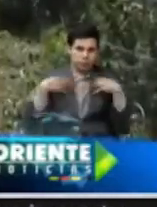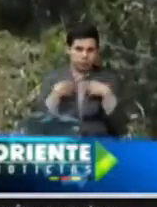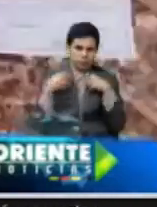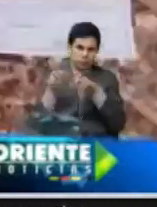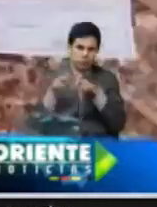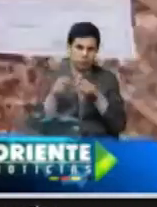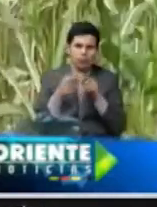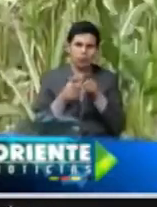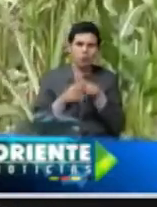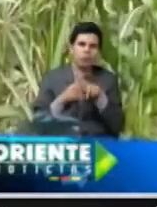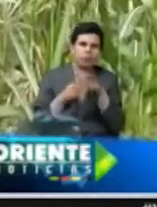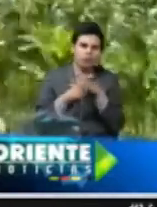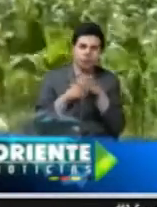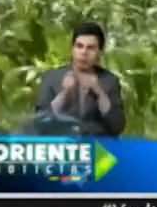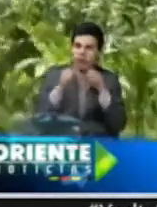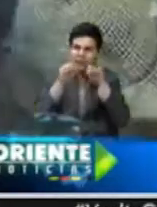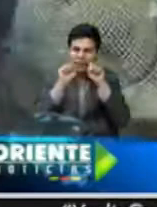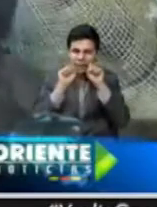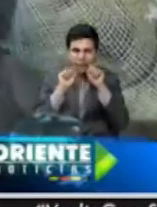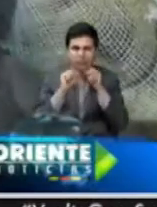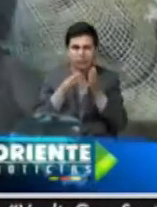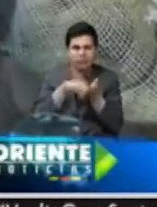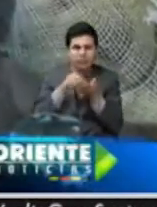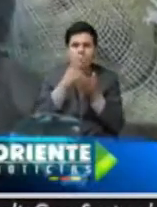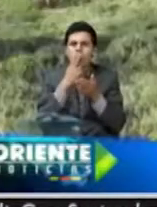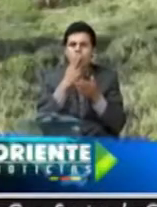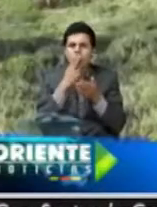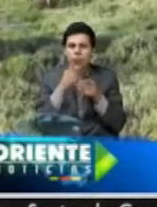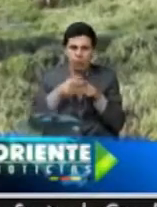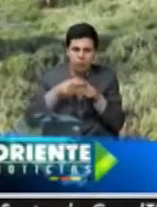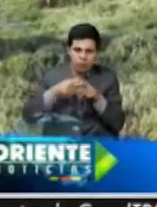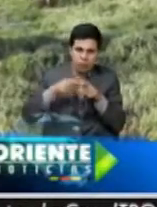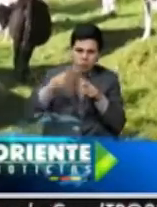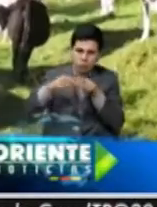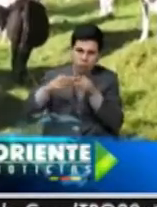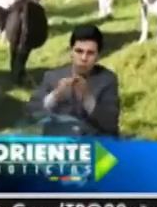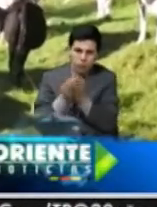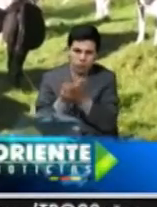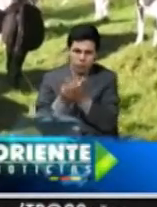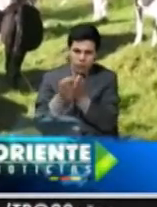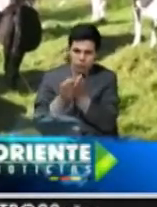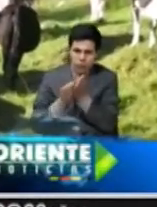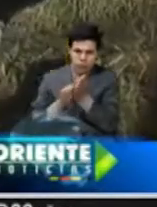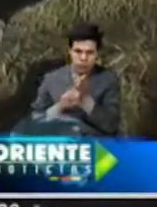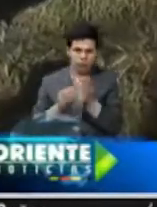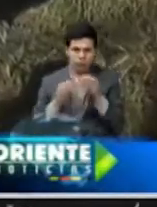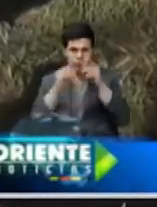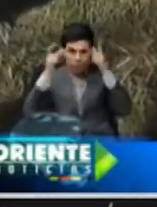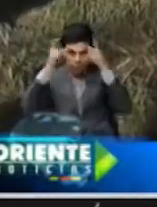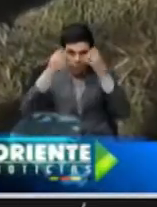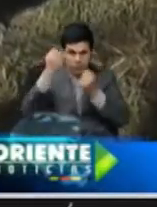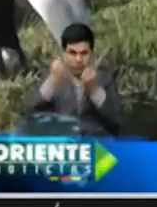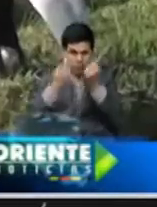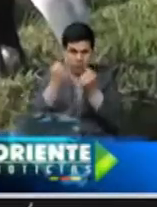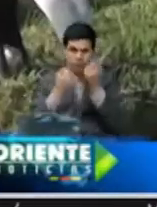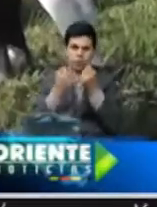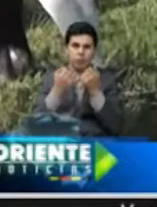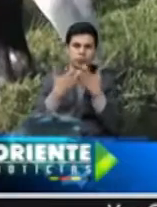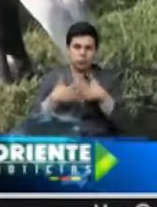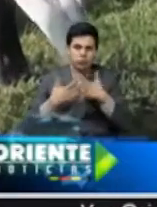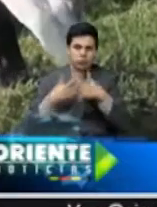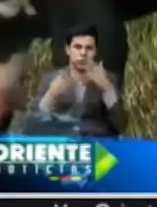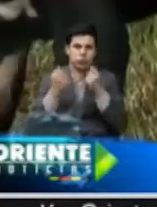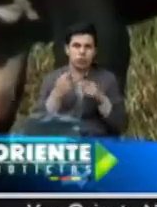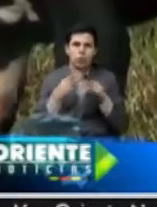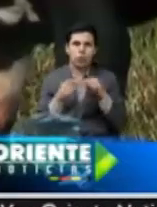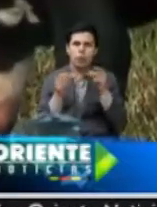el frijol, maíz, tabaco rubio y arveja. En la parte pecuaria, el reglón bovino aporta la producción lechera por parte de